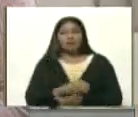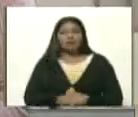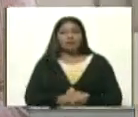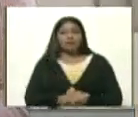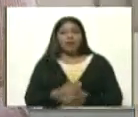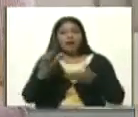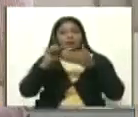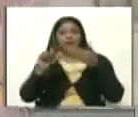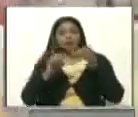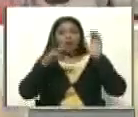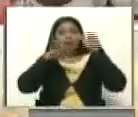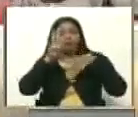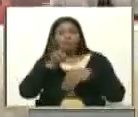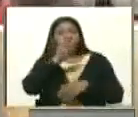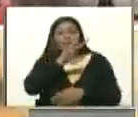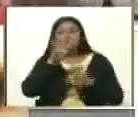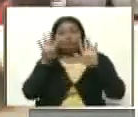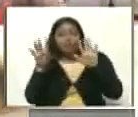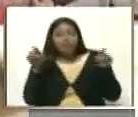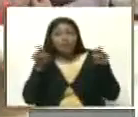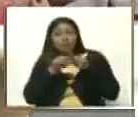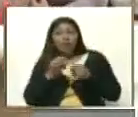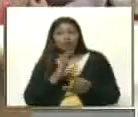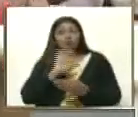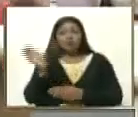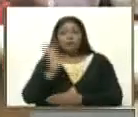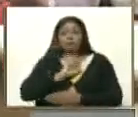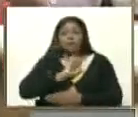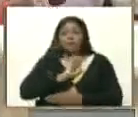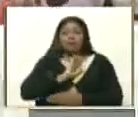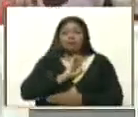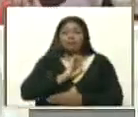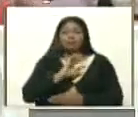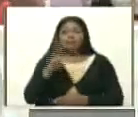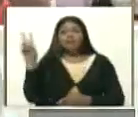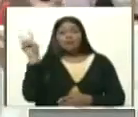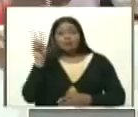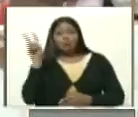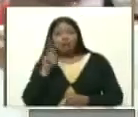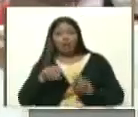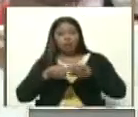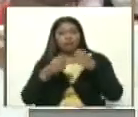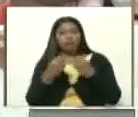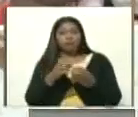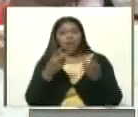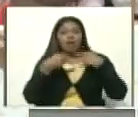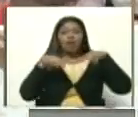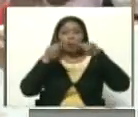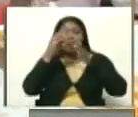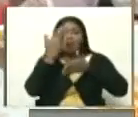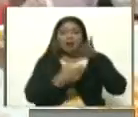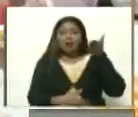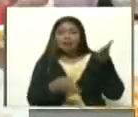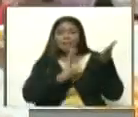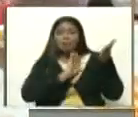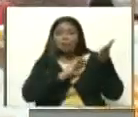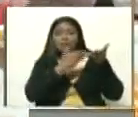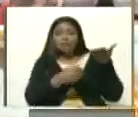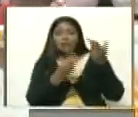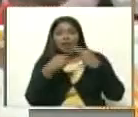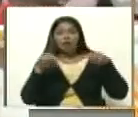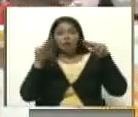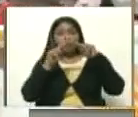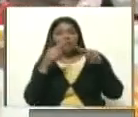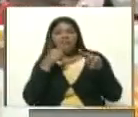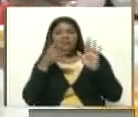artículo 29. También se está violando la soberanía de Venezuela y, en definitiva, la propia Carta de las Naciones Unidas, porque la Carta